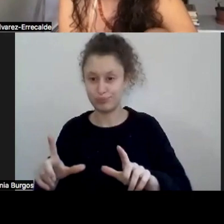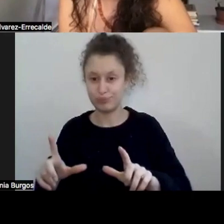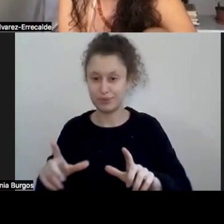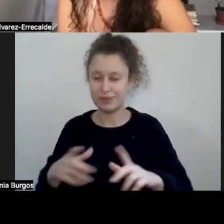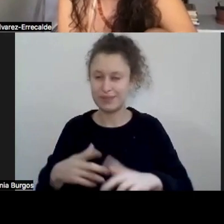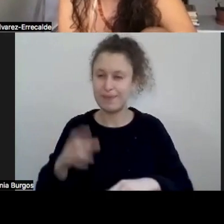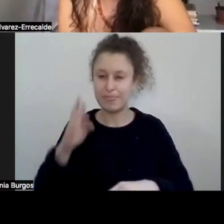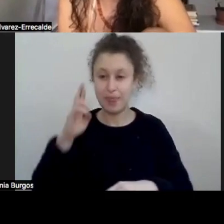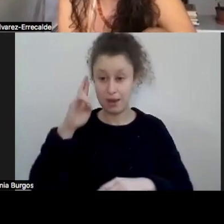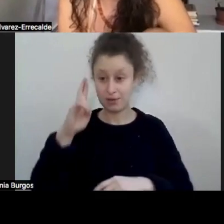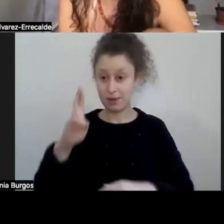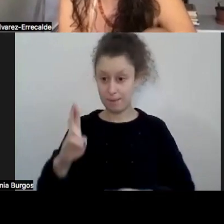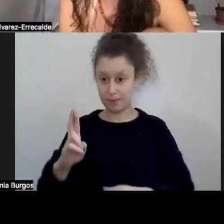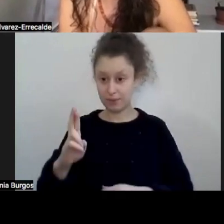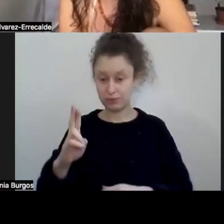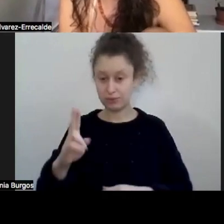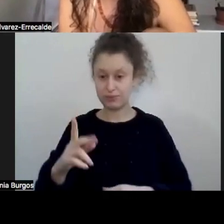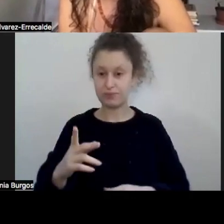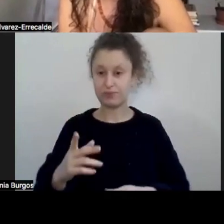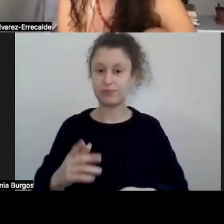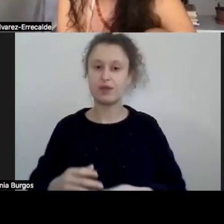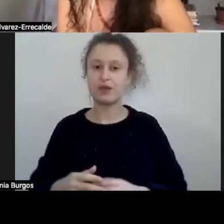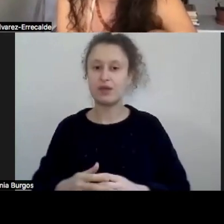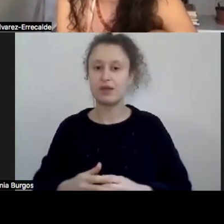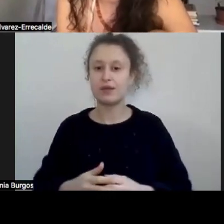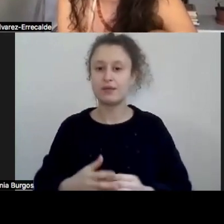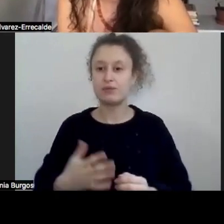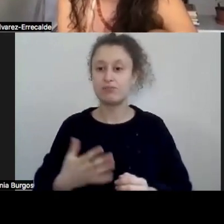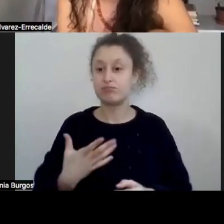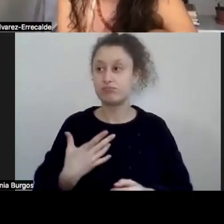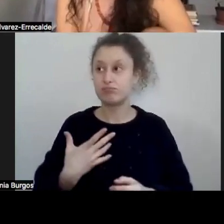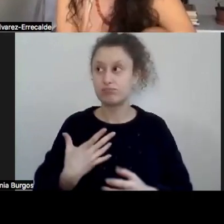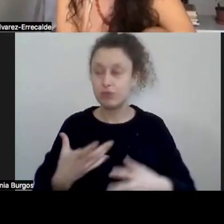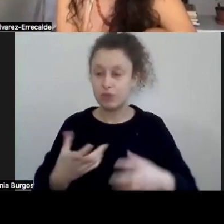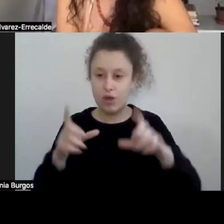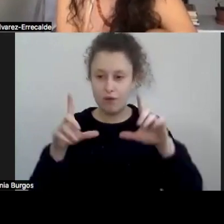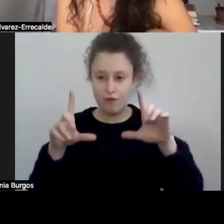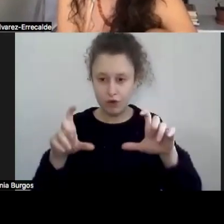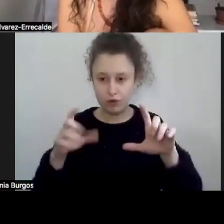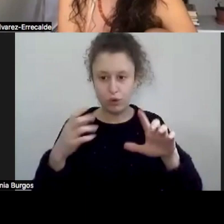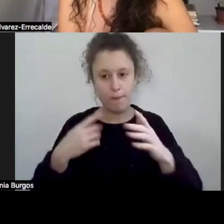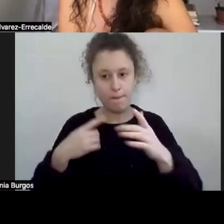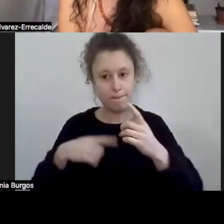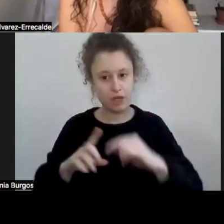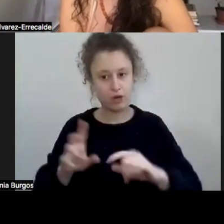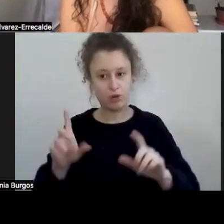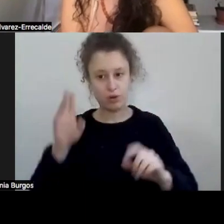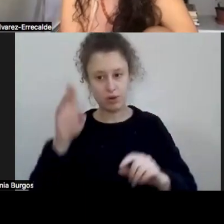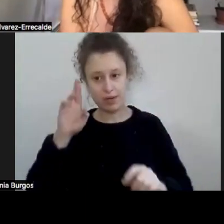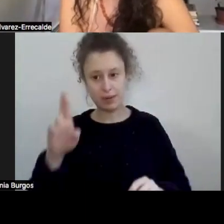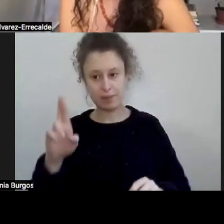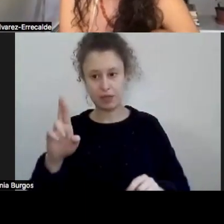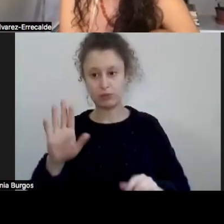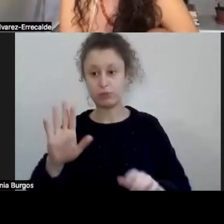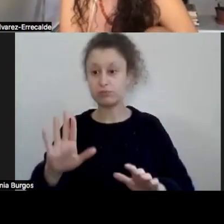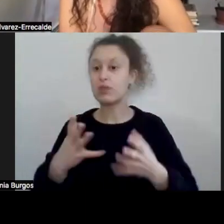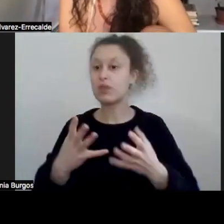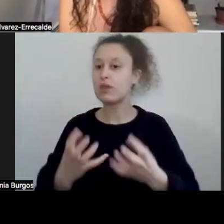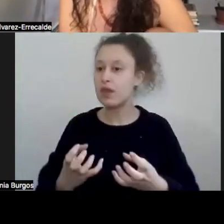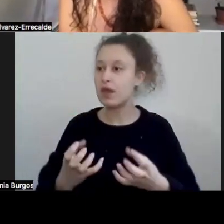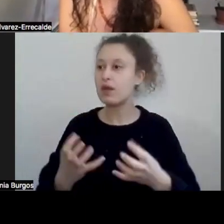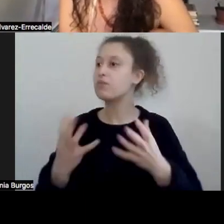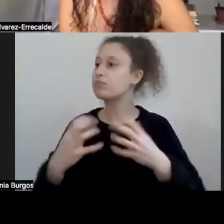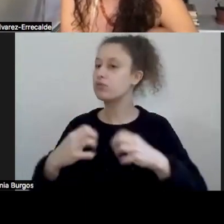retratarlos teniendo en cuenta su voluntad. Y aunque haya una discapacidad muy severa,